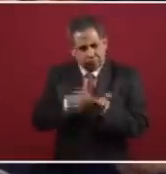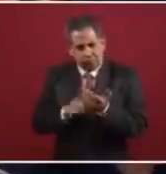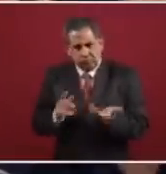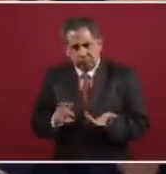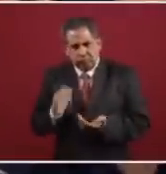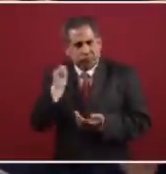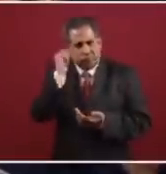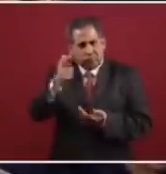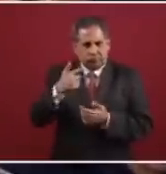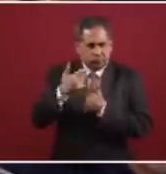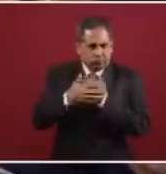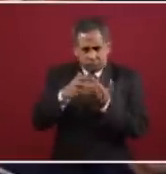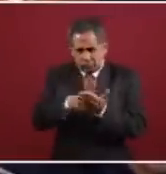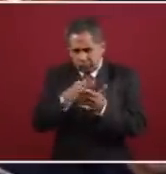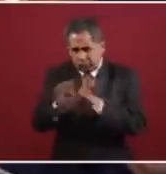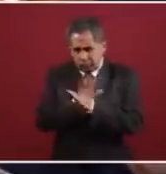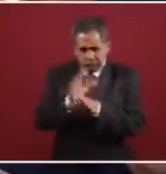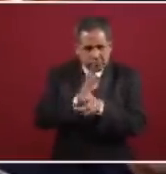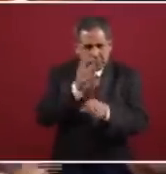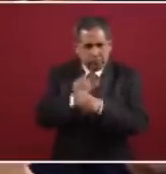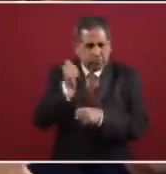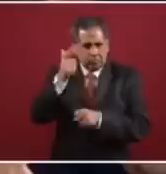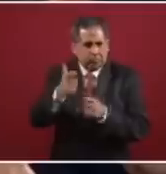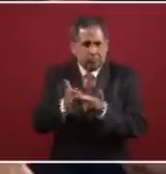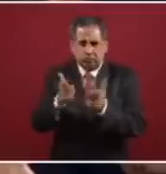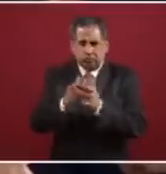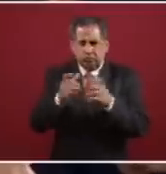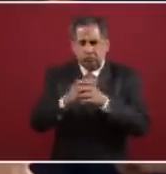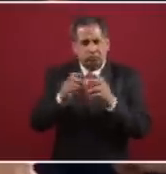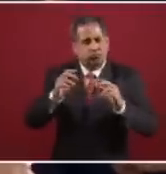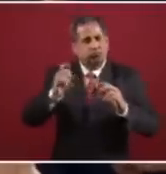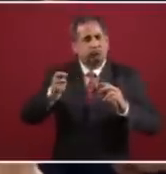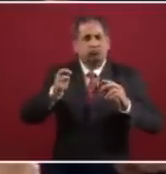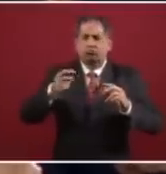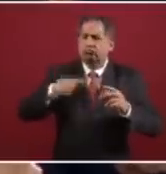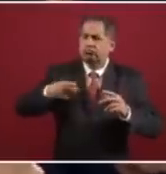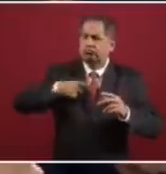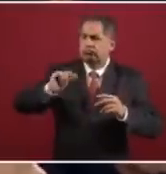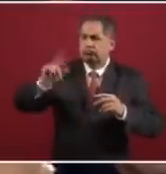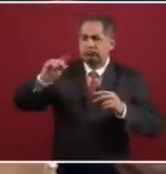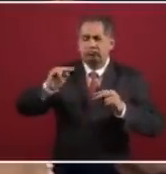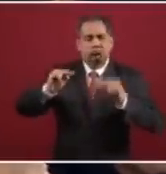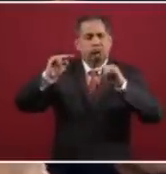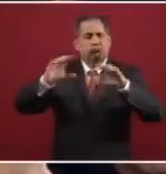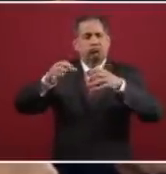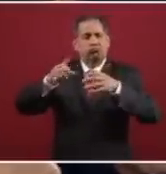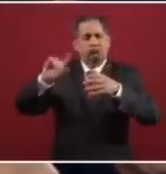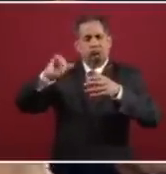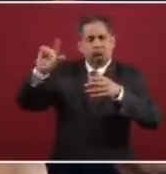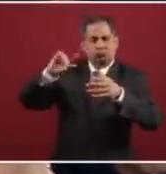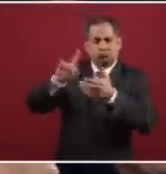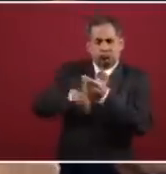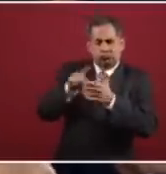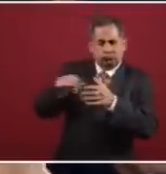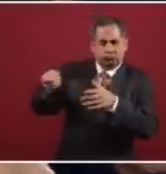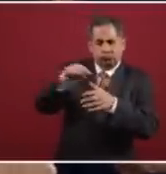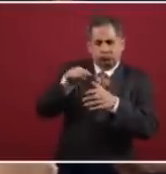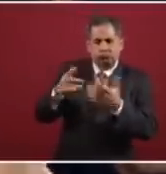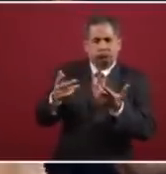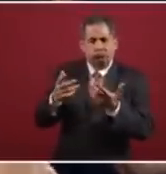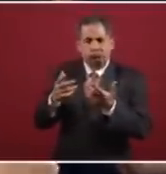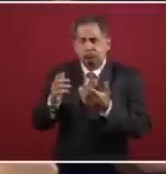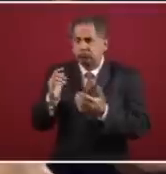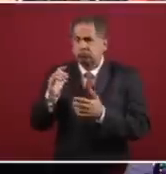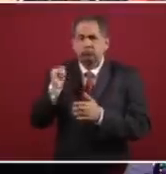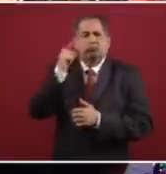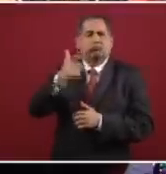sé si ahí habría alguna consideración de su parte hacia ese nivel de funcionarios como una